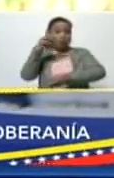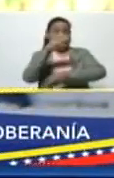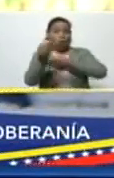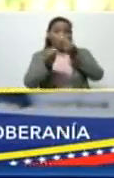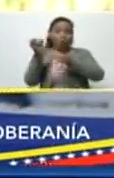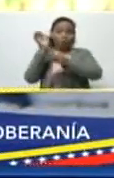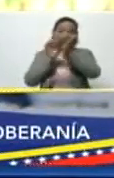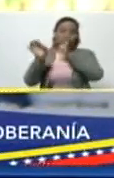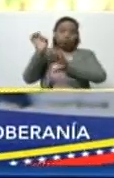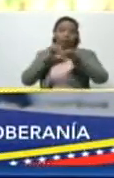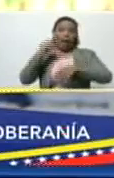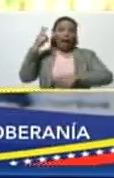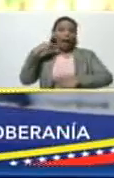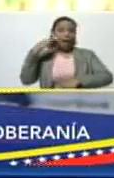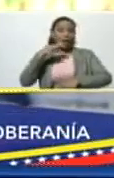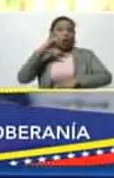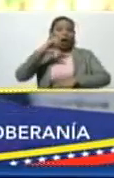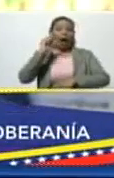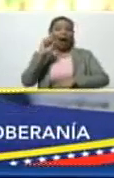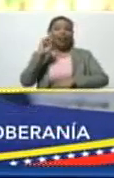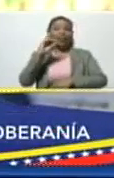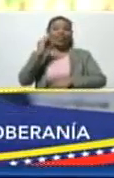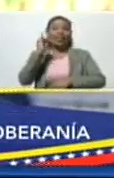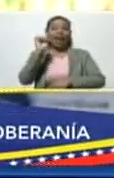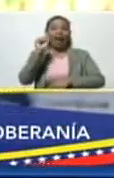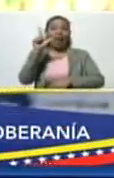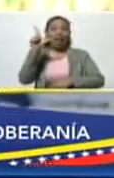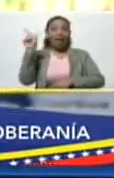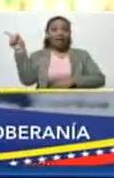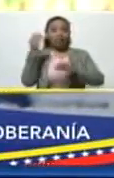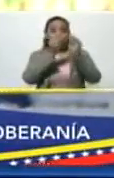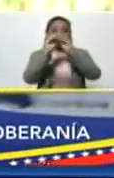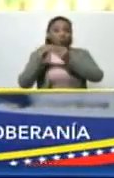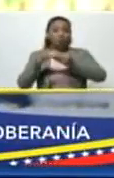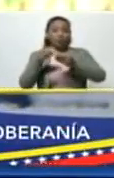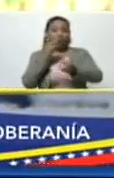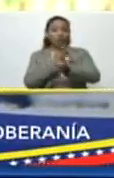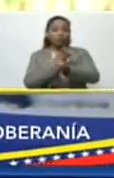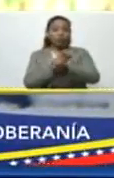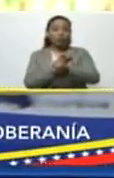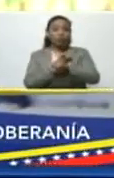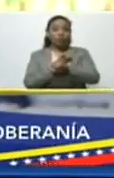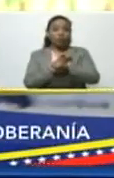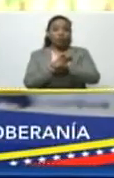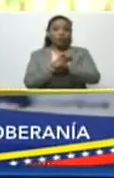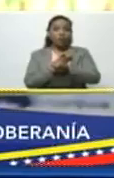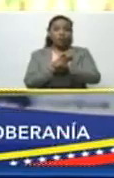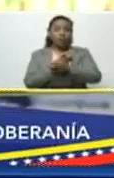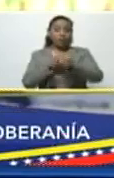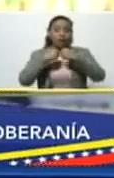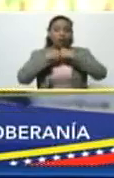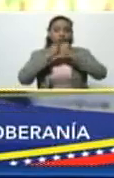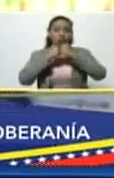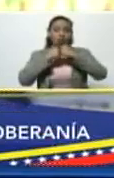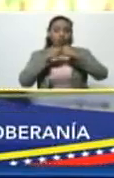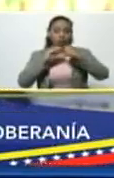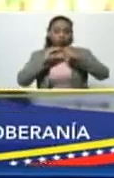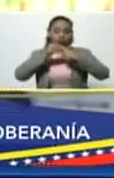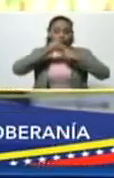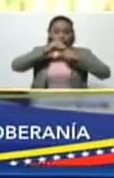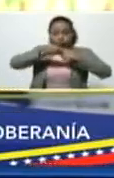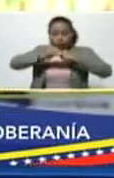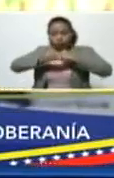del negro Cardiel. Está la regeneración del cartílago de rodilla, tan